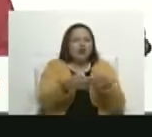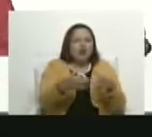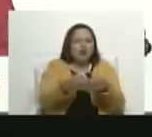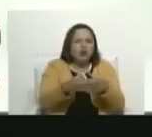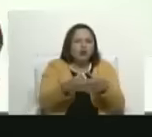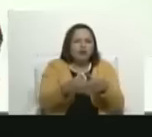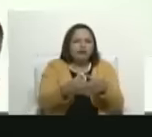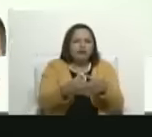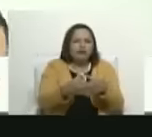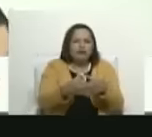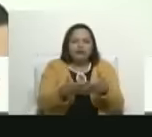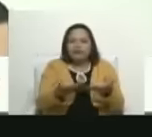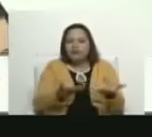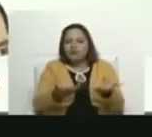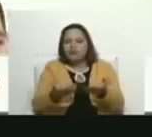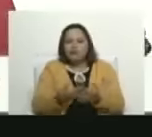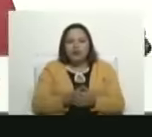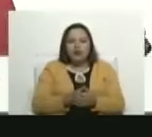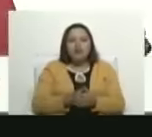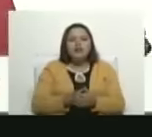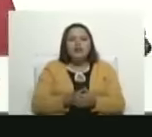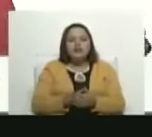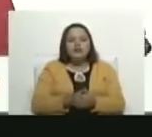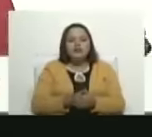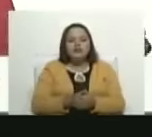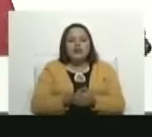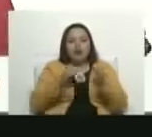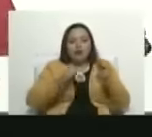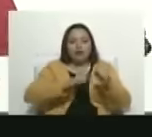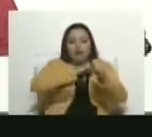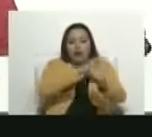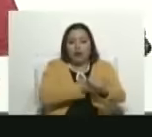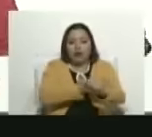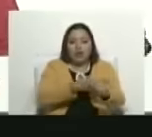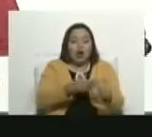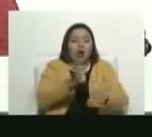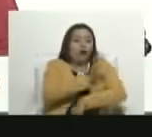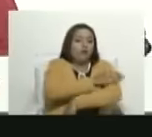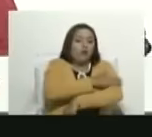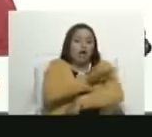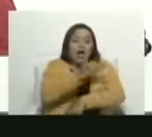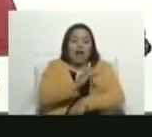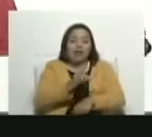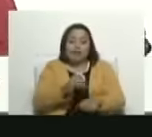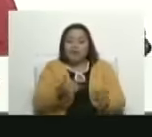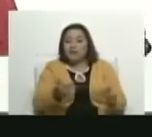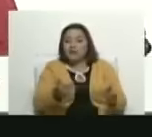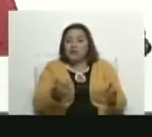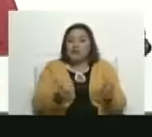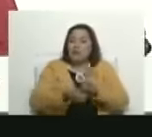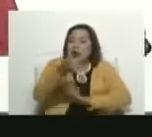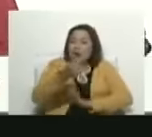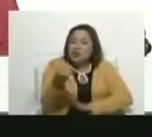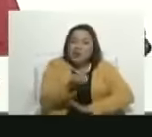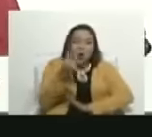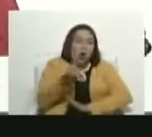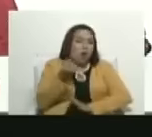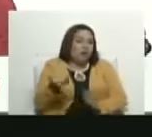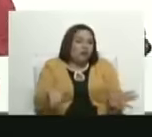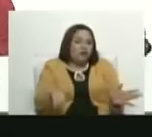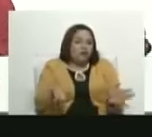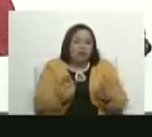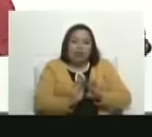Melanie, de la derecha radical, van a quedar después de esto más solos que nunca.